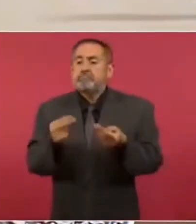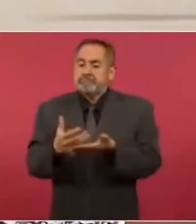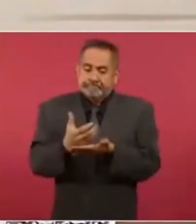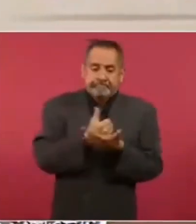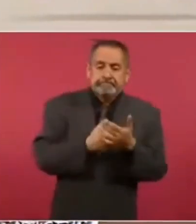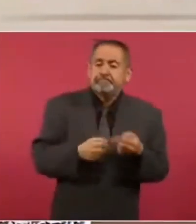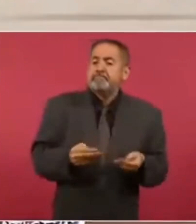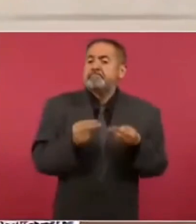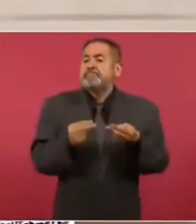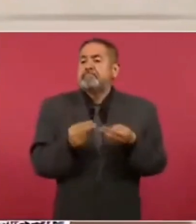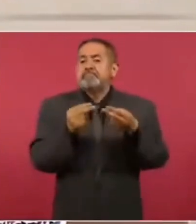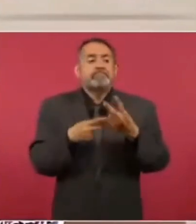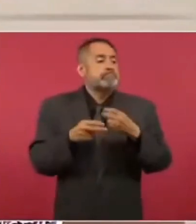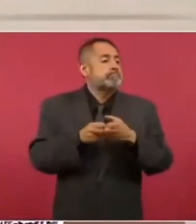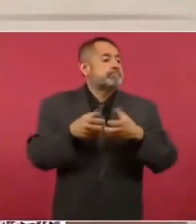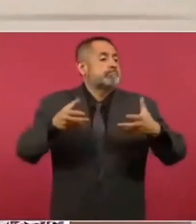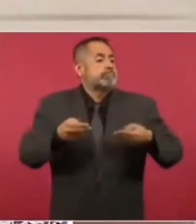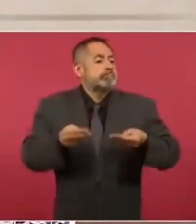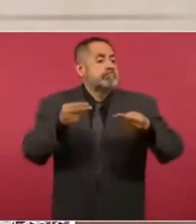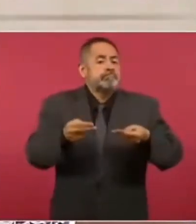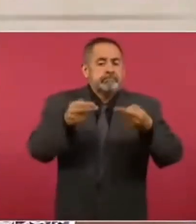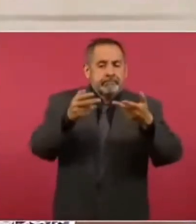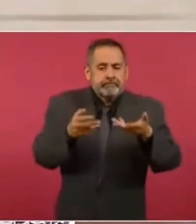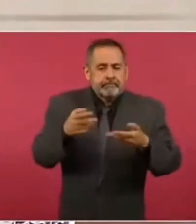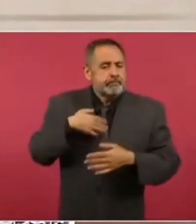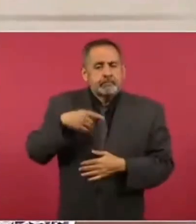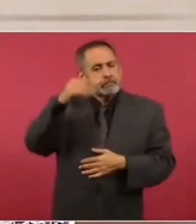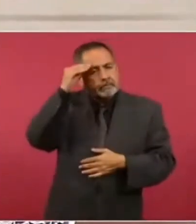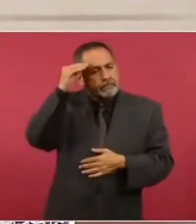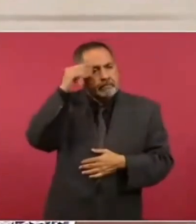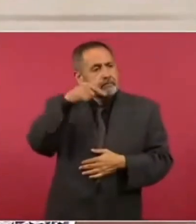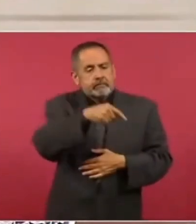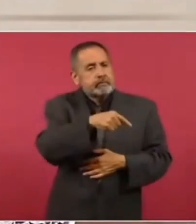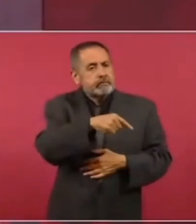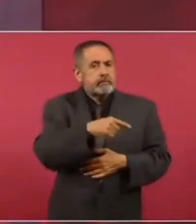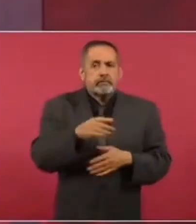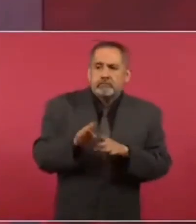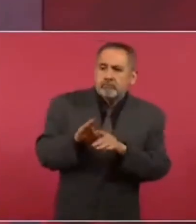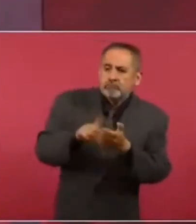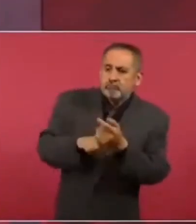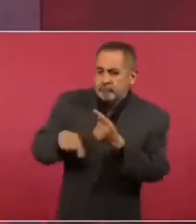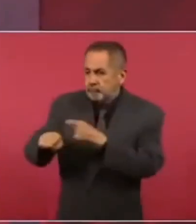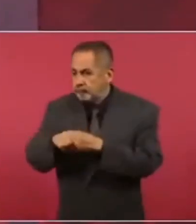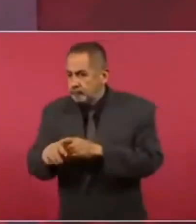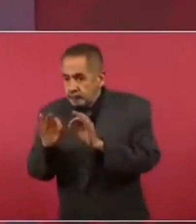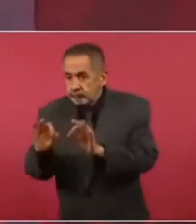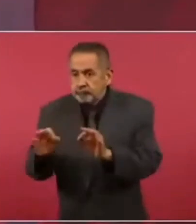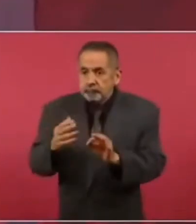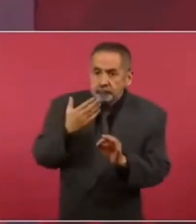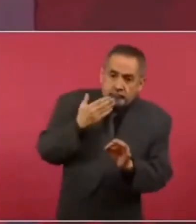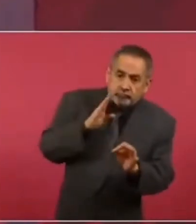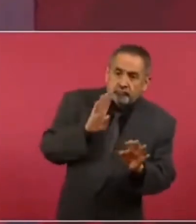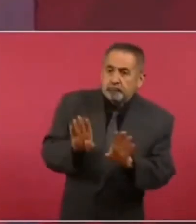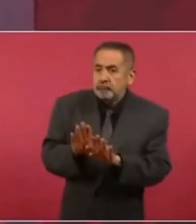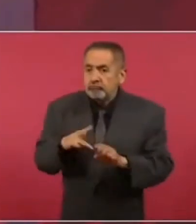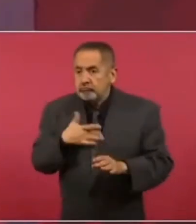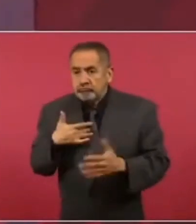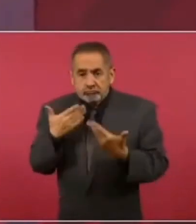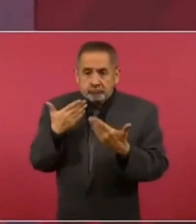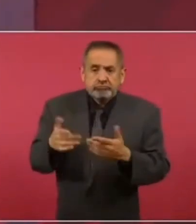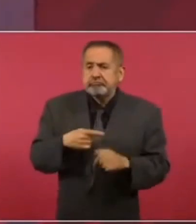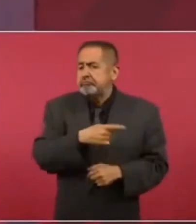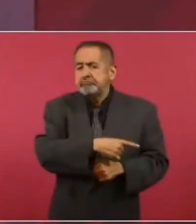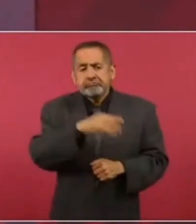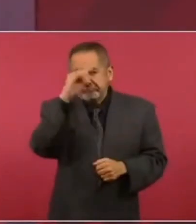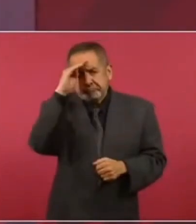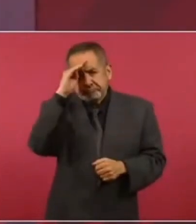crecer por crecer, sin tomar en cuenta el bienestar, sin tomar en cuenta